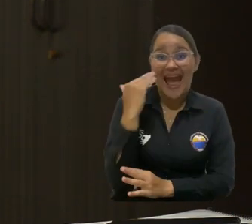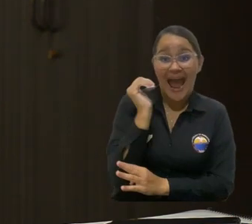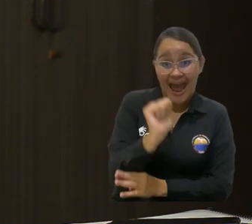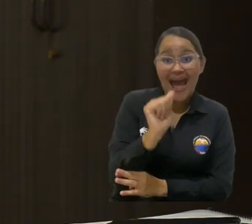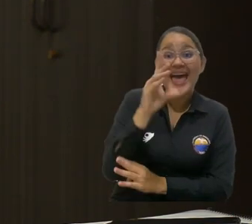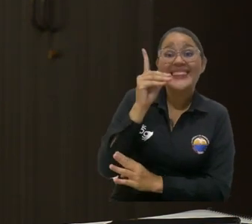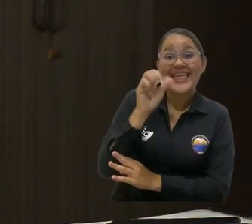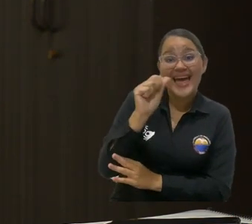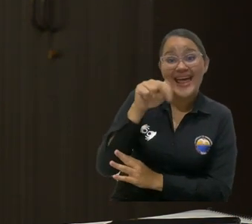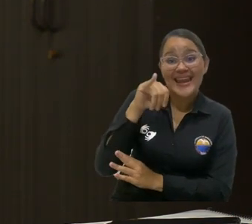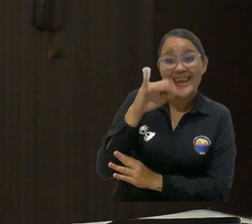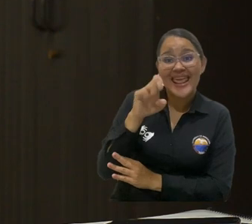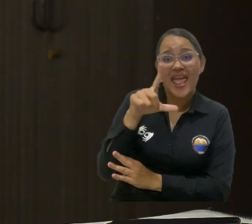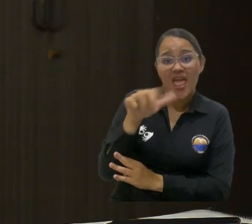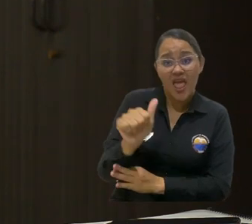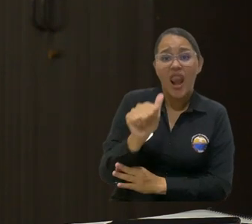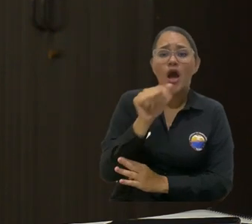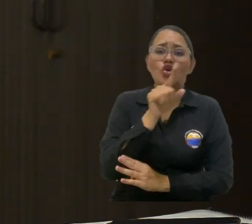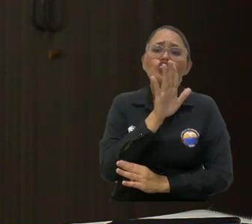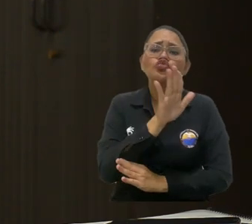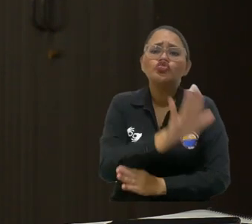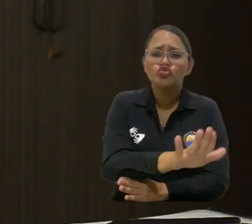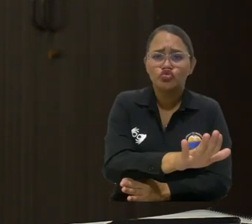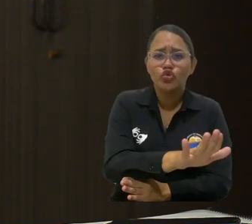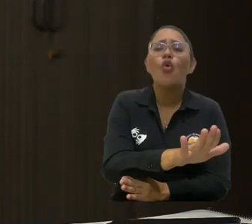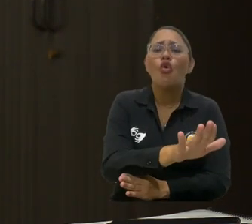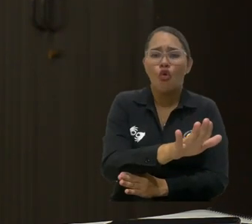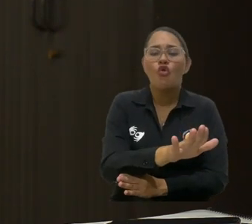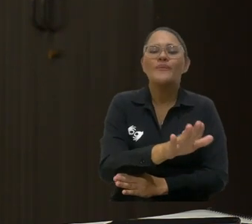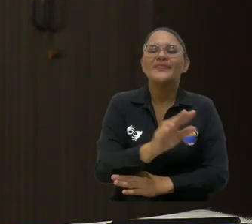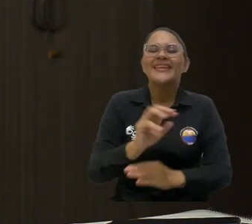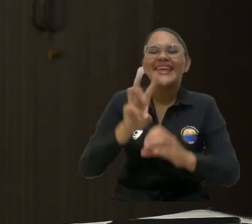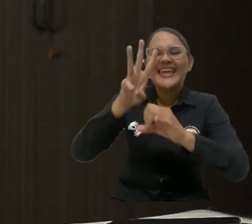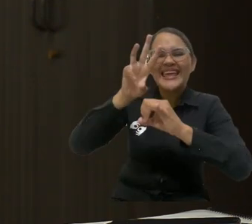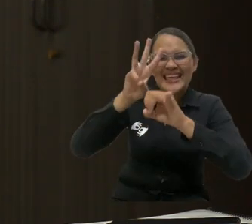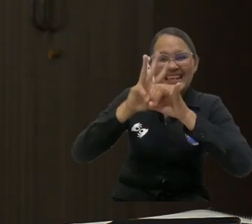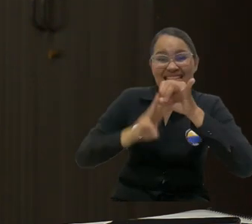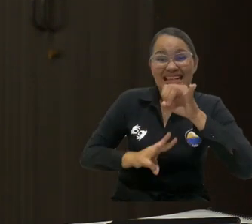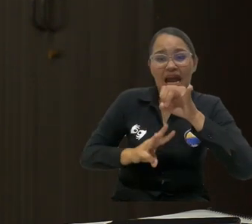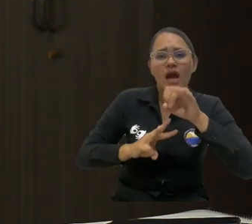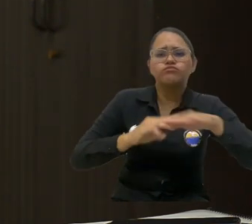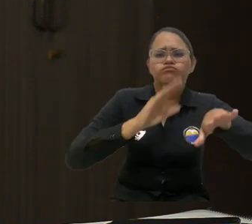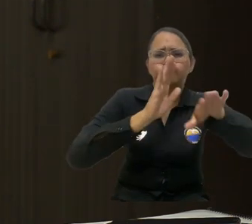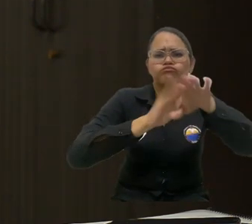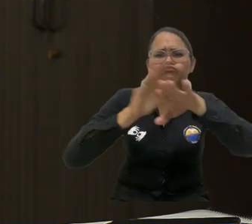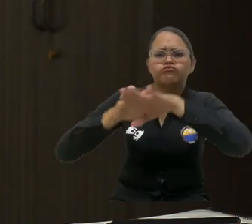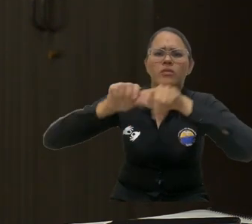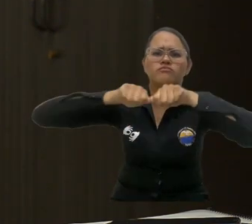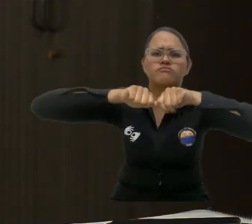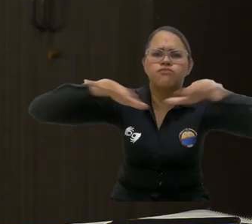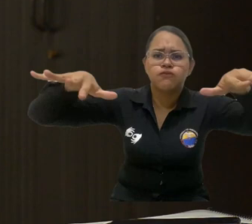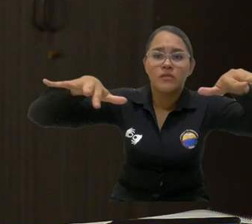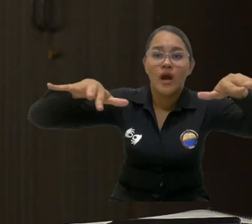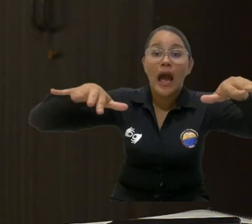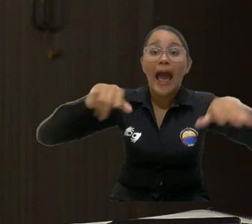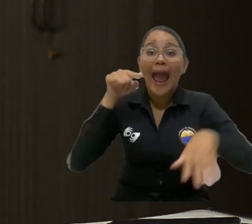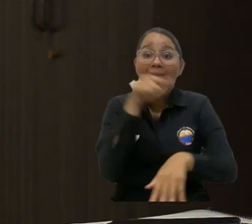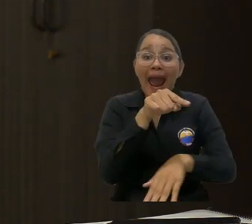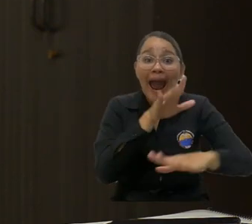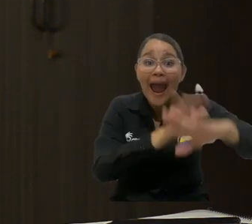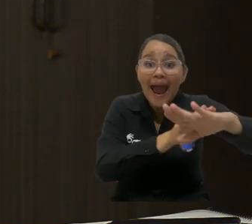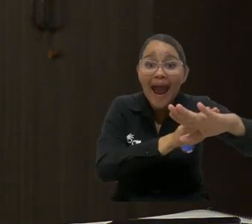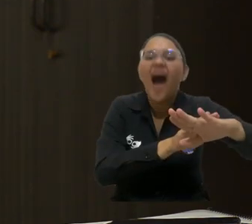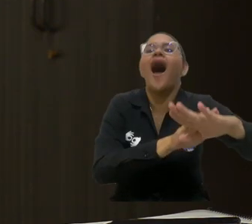Pachela hizo pública la situación a través de su cuenta personal en la red social Instagram, la facultad